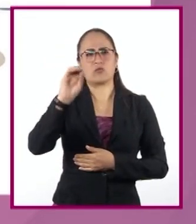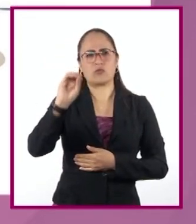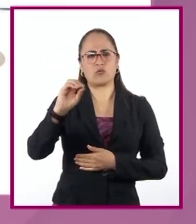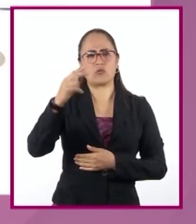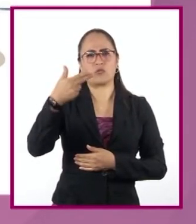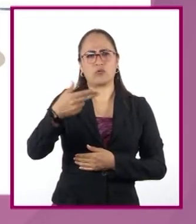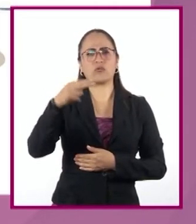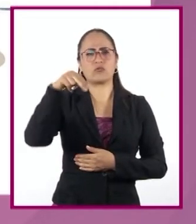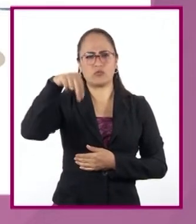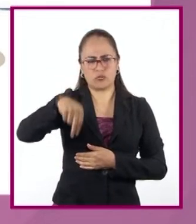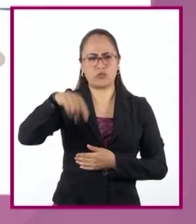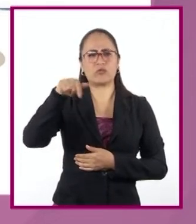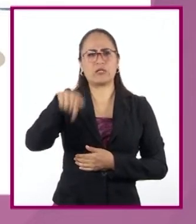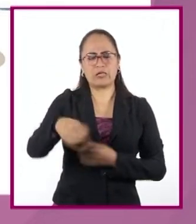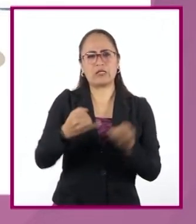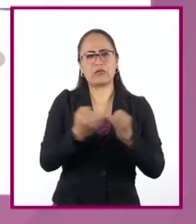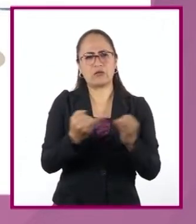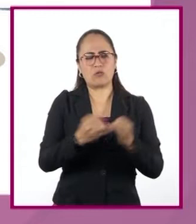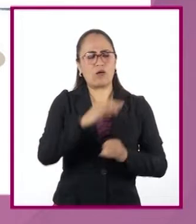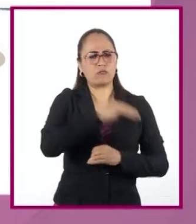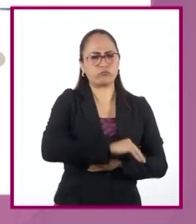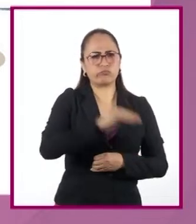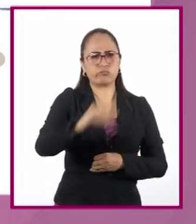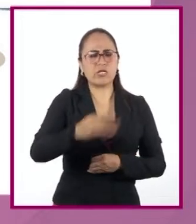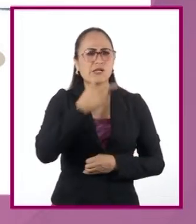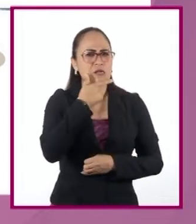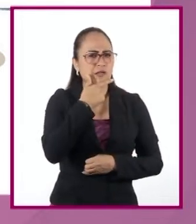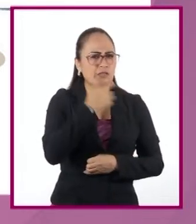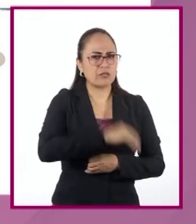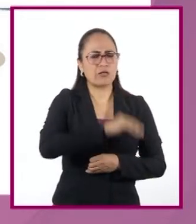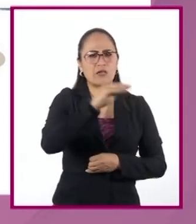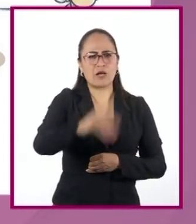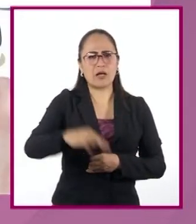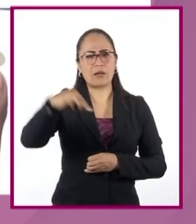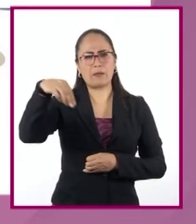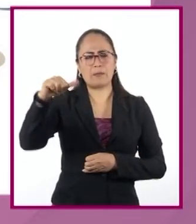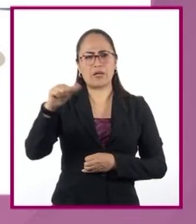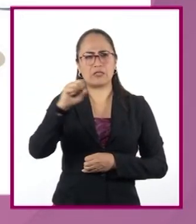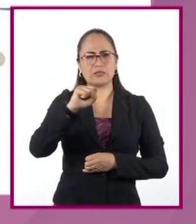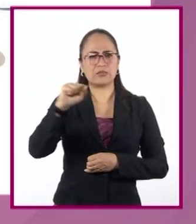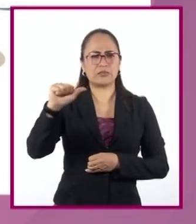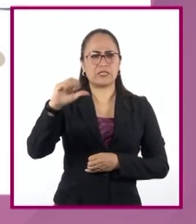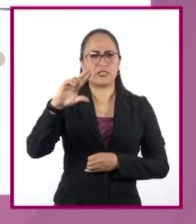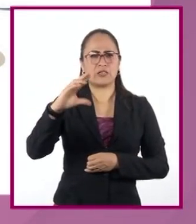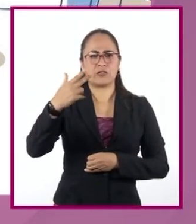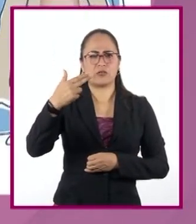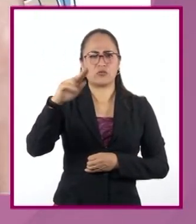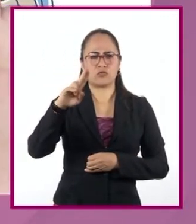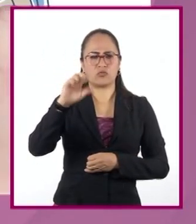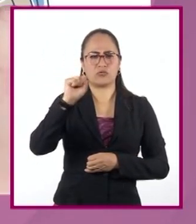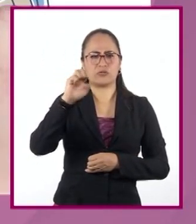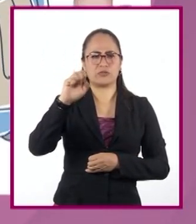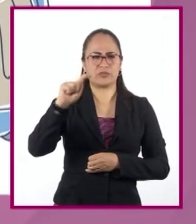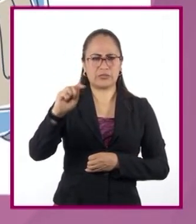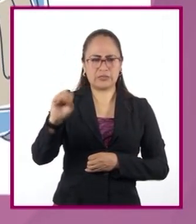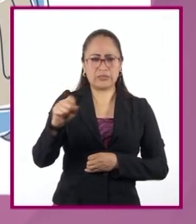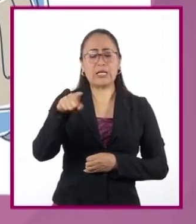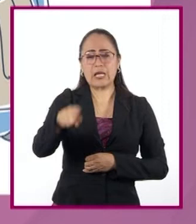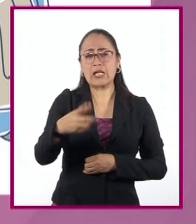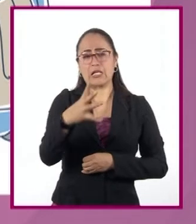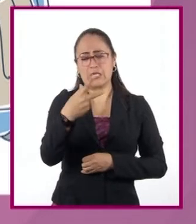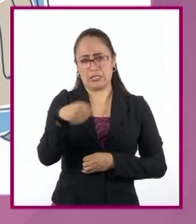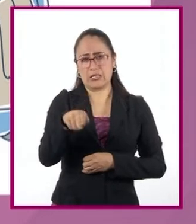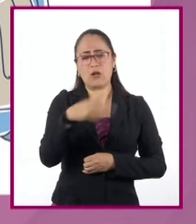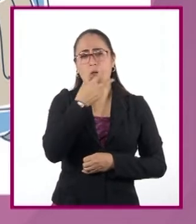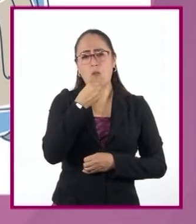de Inglaterra a Salem, Massachusetts. Él y sus hijos se dedicaron a los embarques de mercancías, una